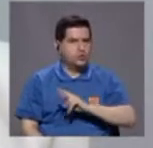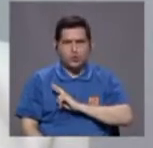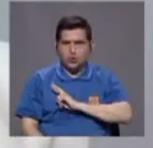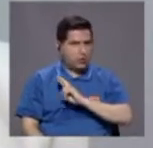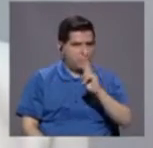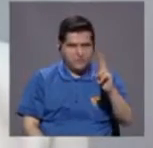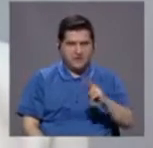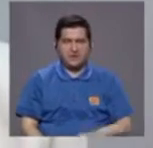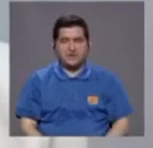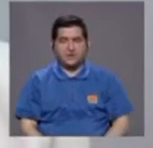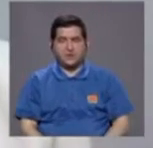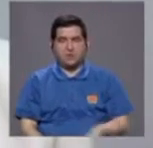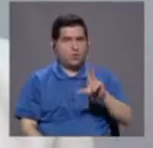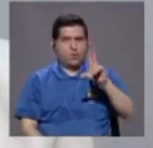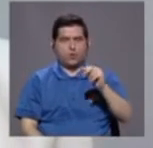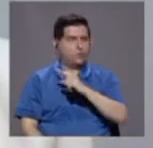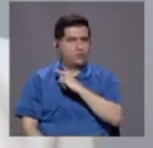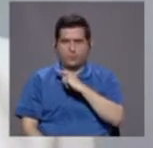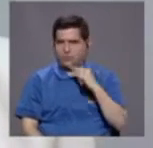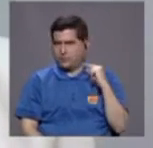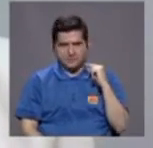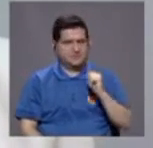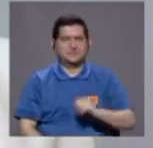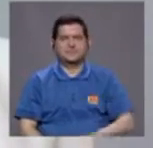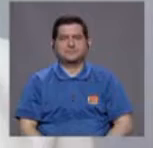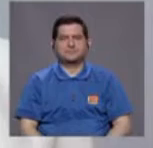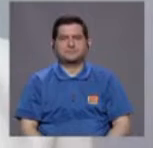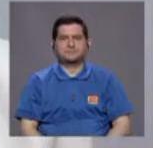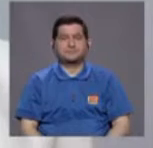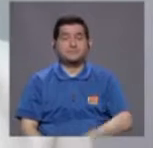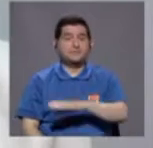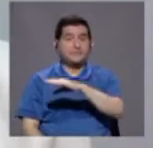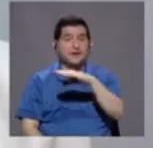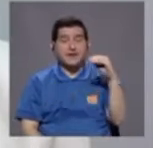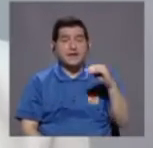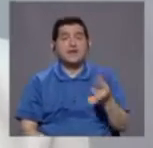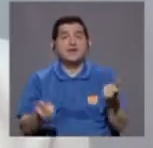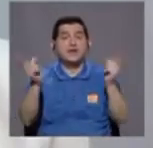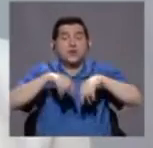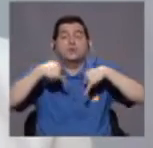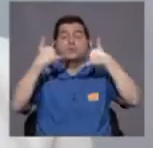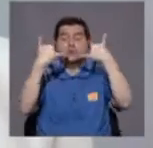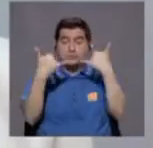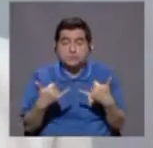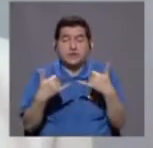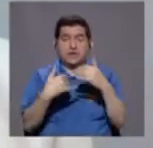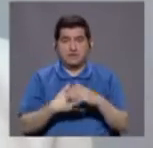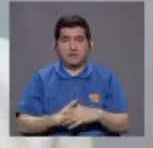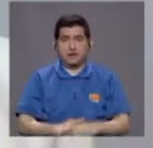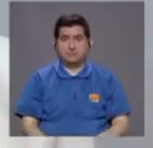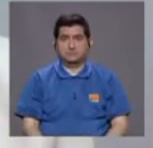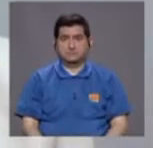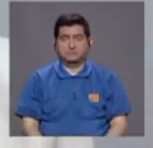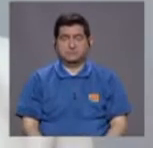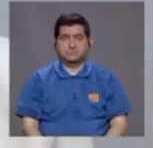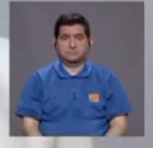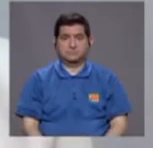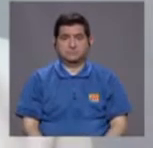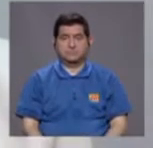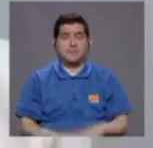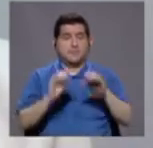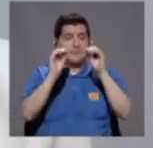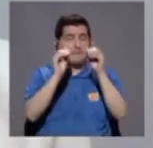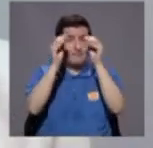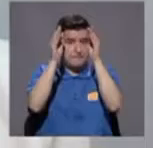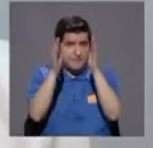es importante señalarlo, y como todavía ocurre en el presente, los